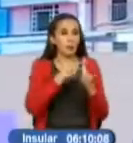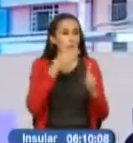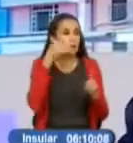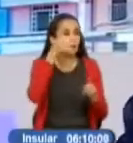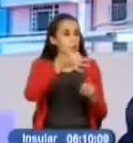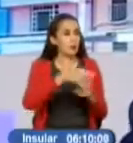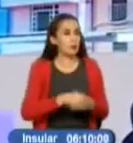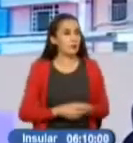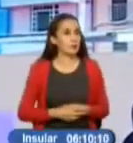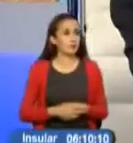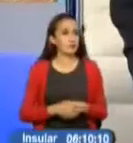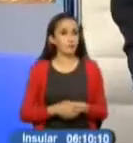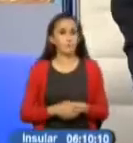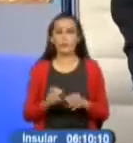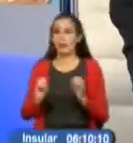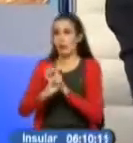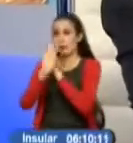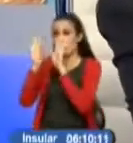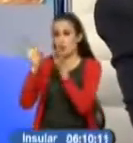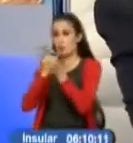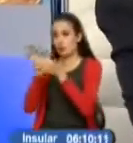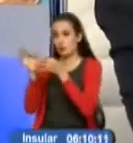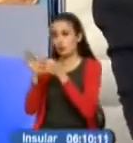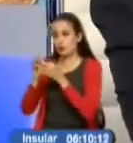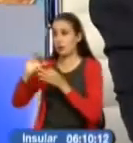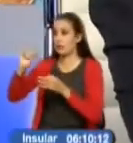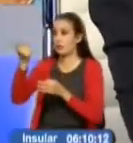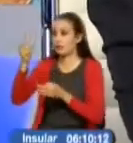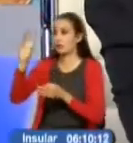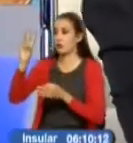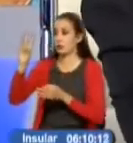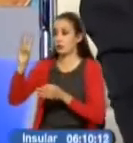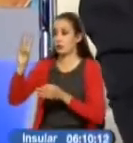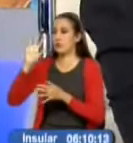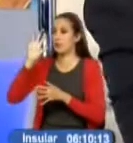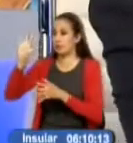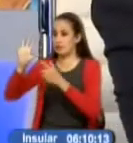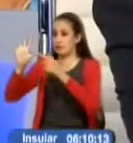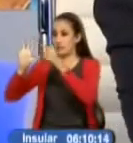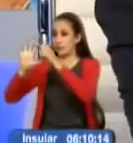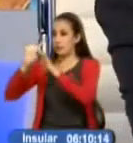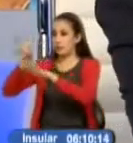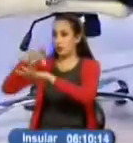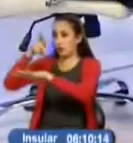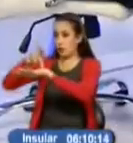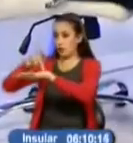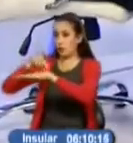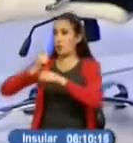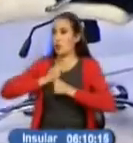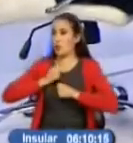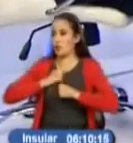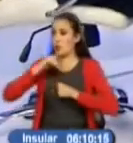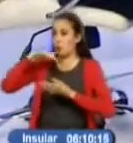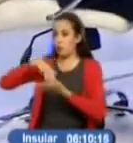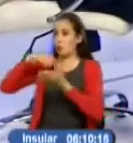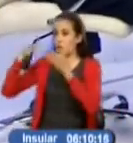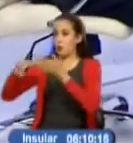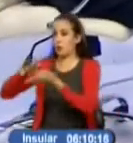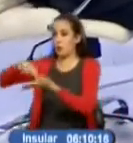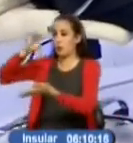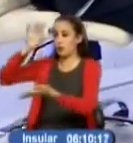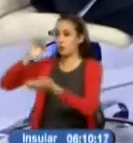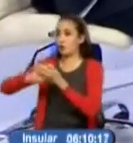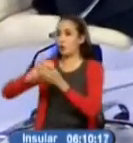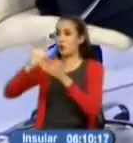de los 5 planteados. Entonces, es decir, dentro ya no son 16, son 5 prioridades escogidas por el propio chico. Me imagino que cada una de